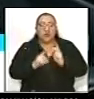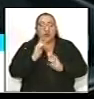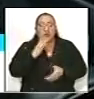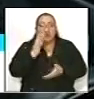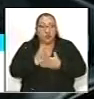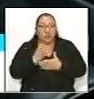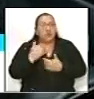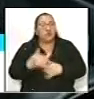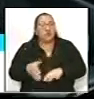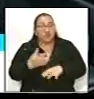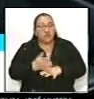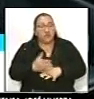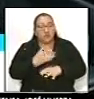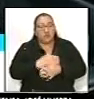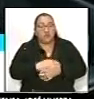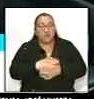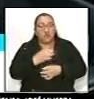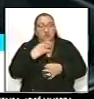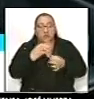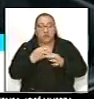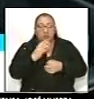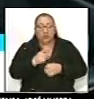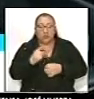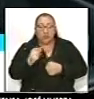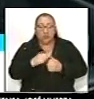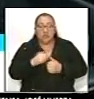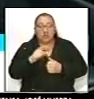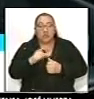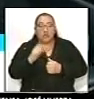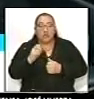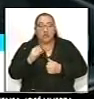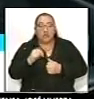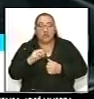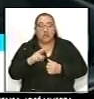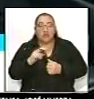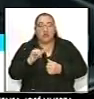problemas ya han sido señalados tanto por Leonor como por Lulleva,